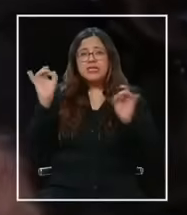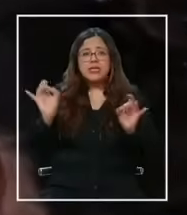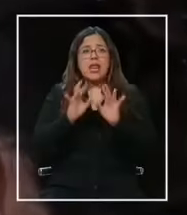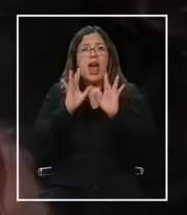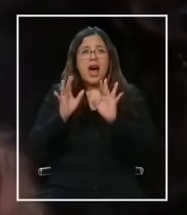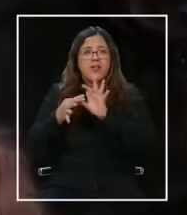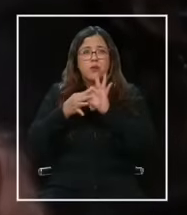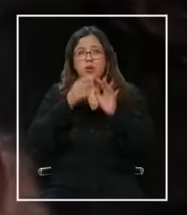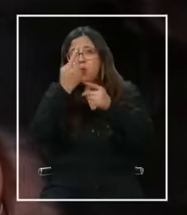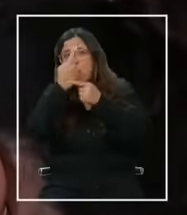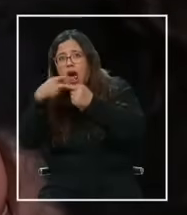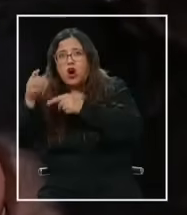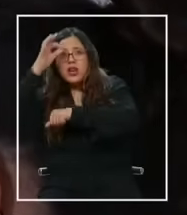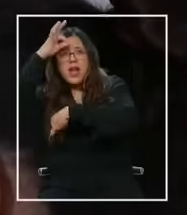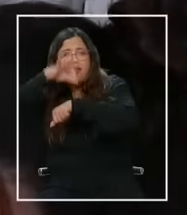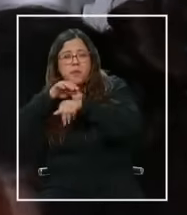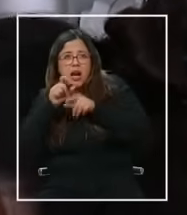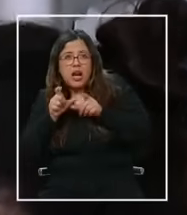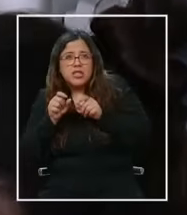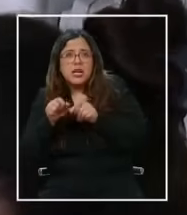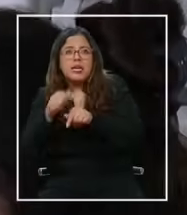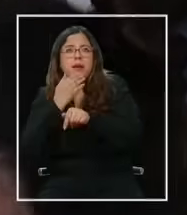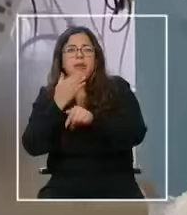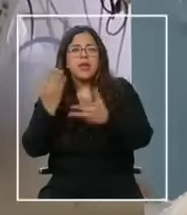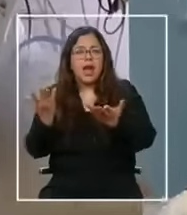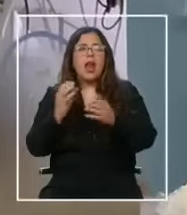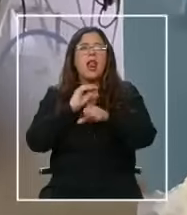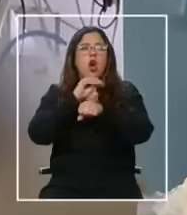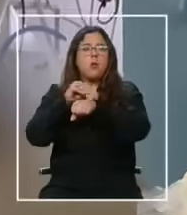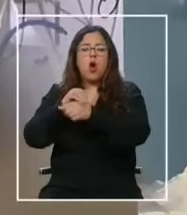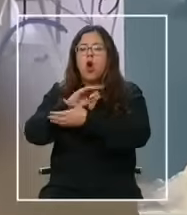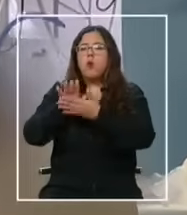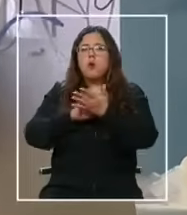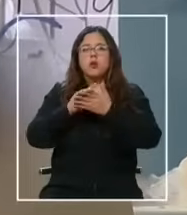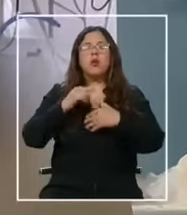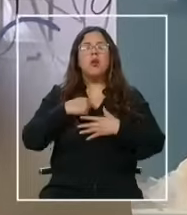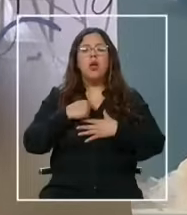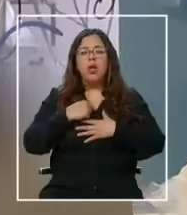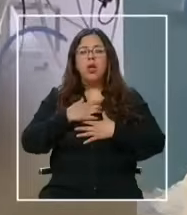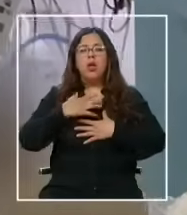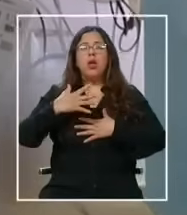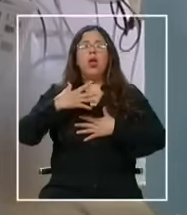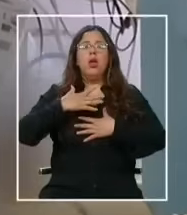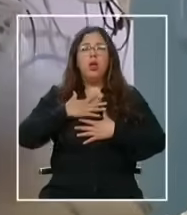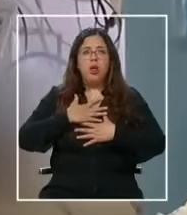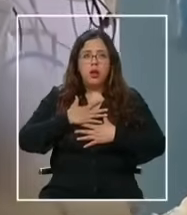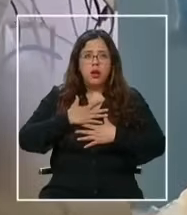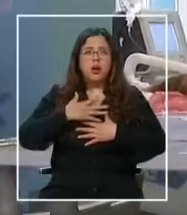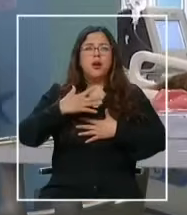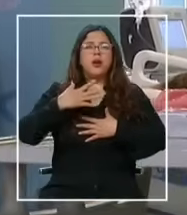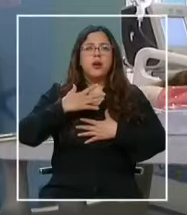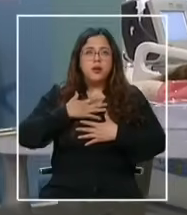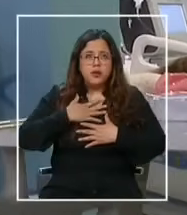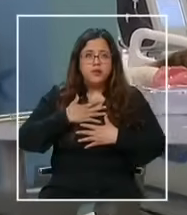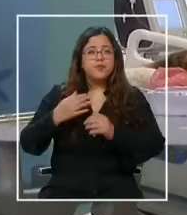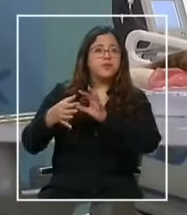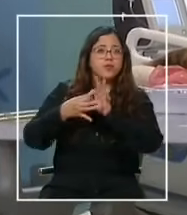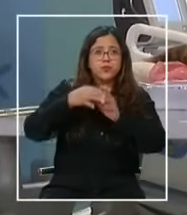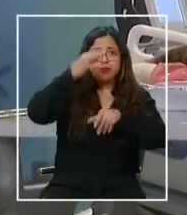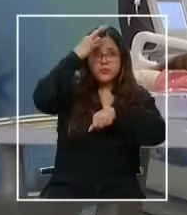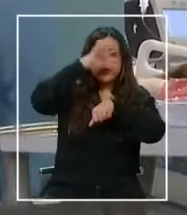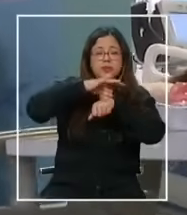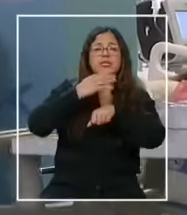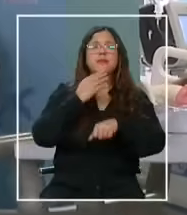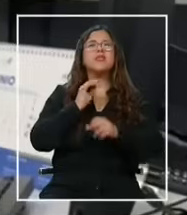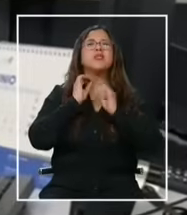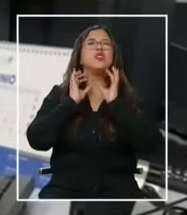por estrepto copió genes también hay recomendaciones si tenemos dificultad respiratoria que es una causa influenza si tenemos un dolor